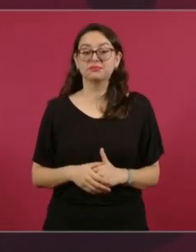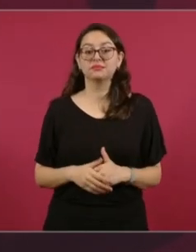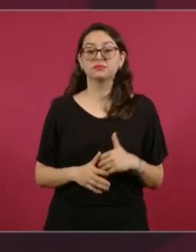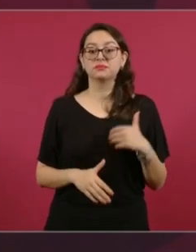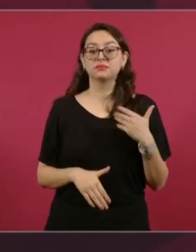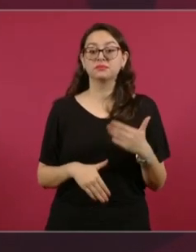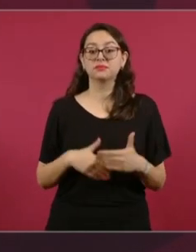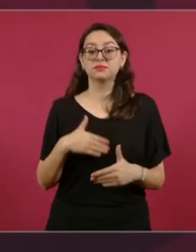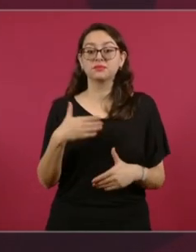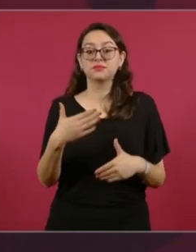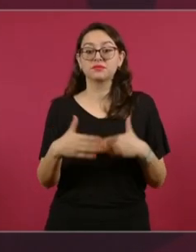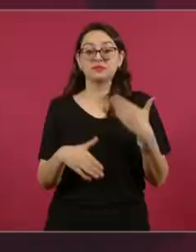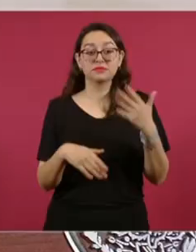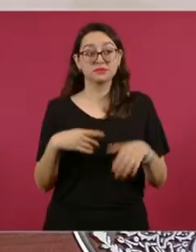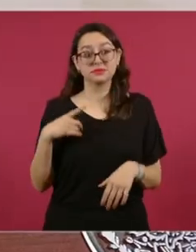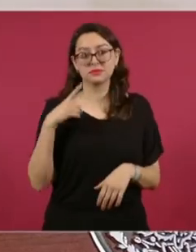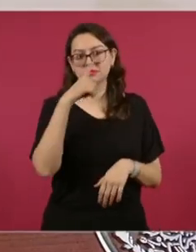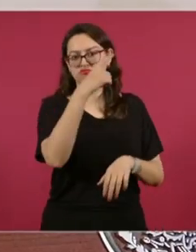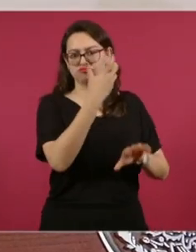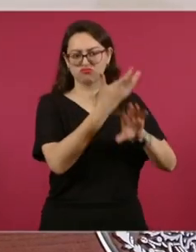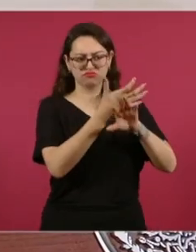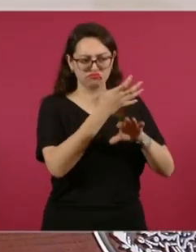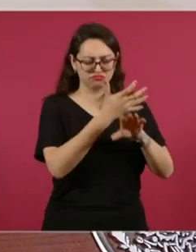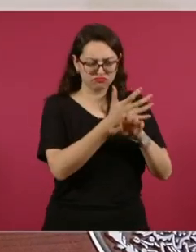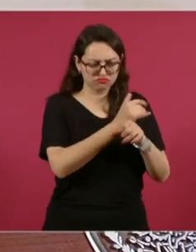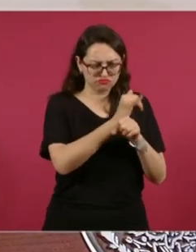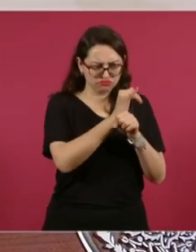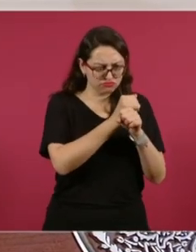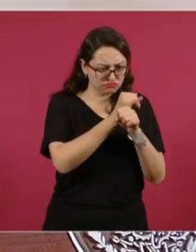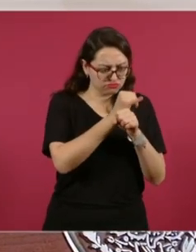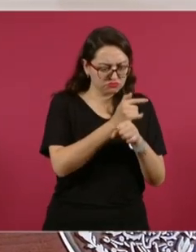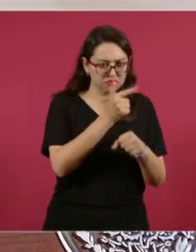unas barras de oro,